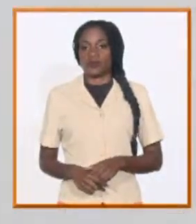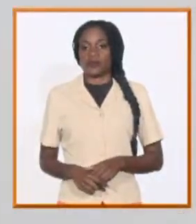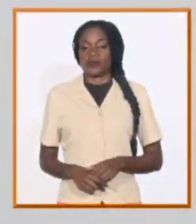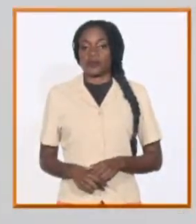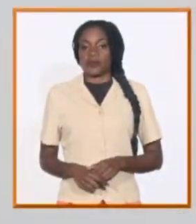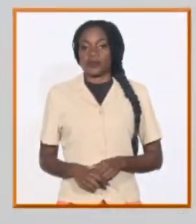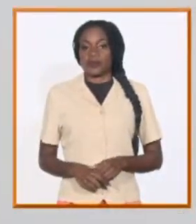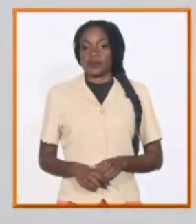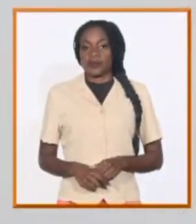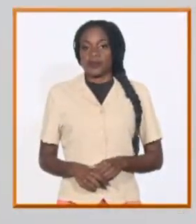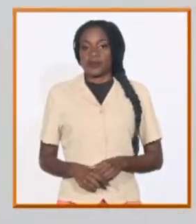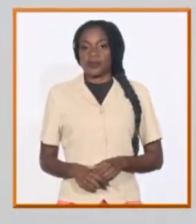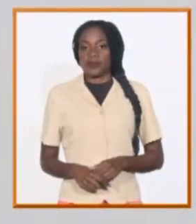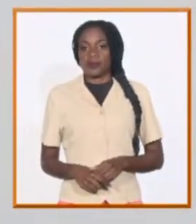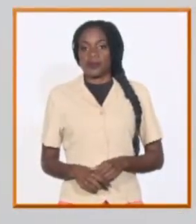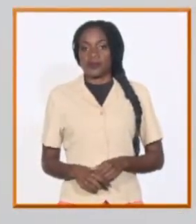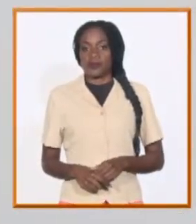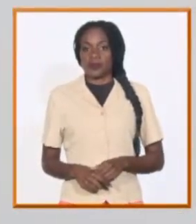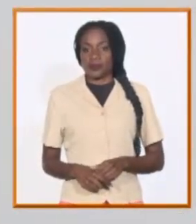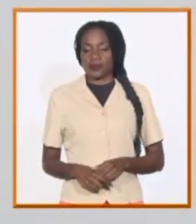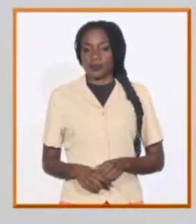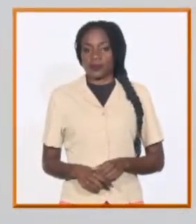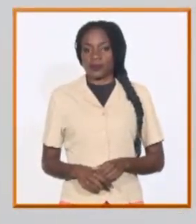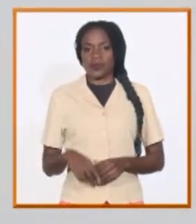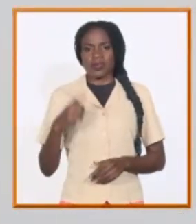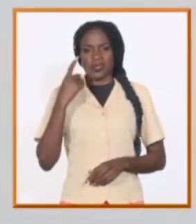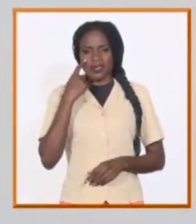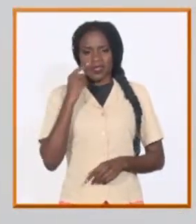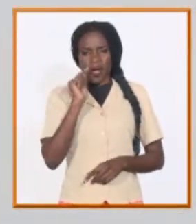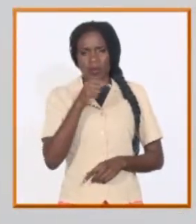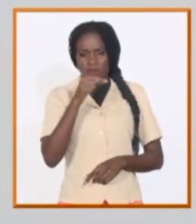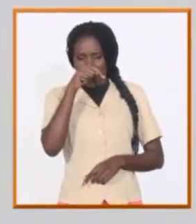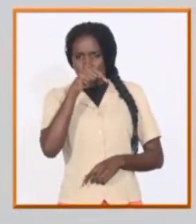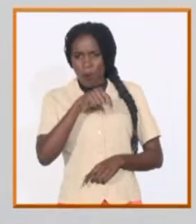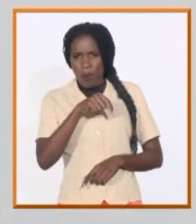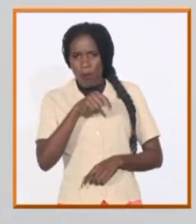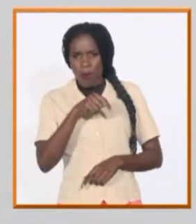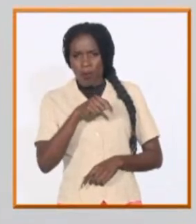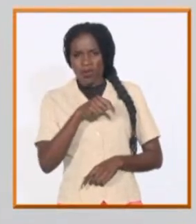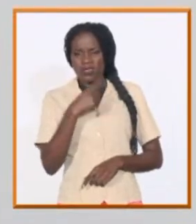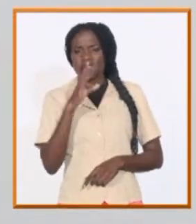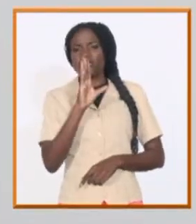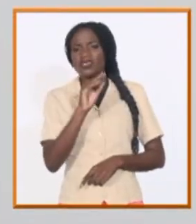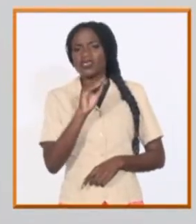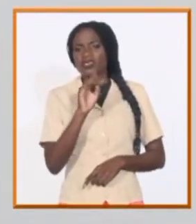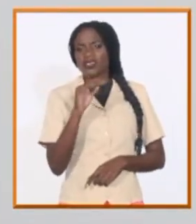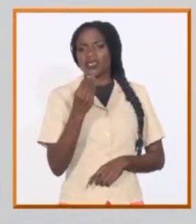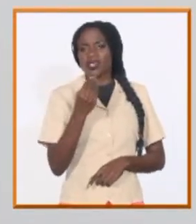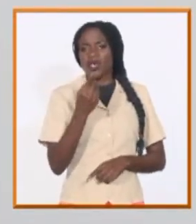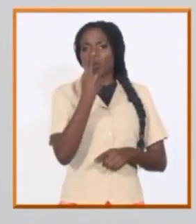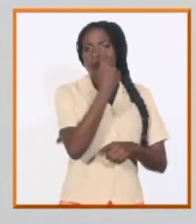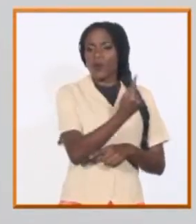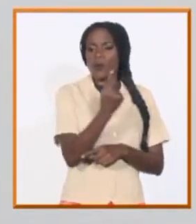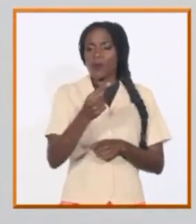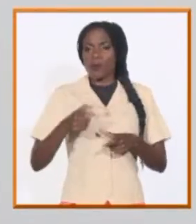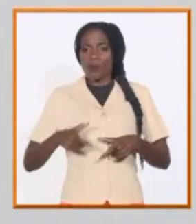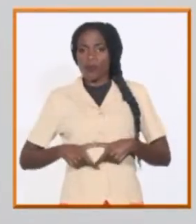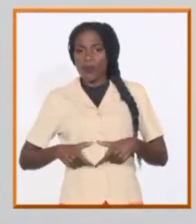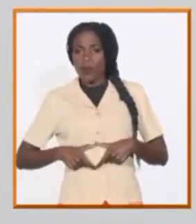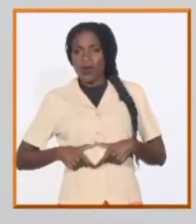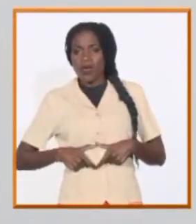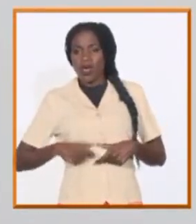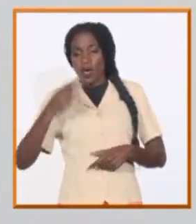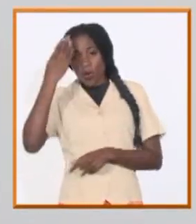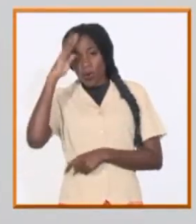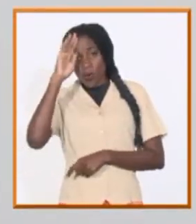69 medallas. De hecho, estaba viendo estadísticas hoy que indicaban que por medalla Cuba